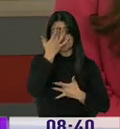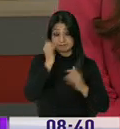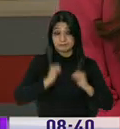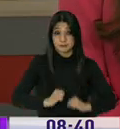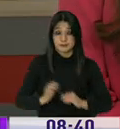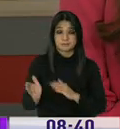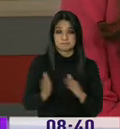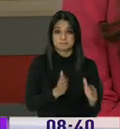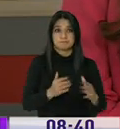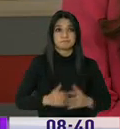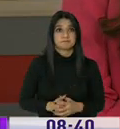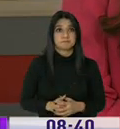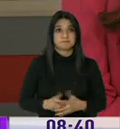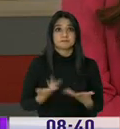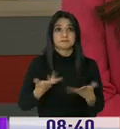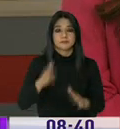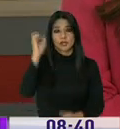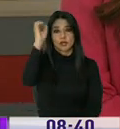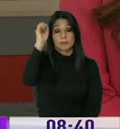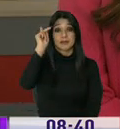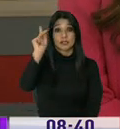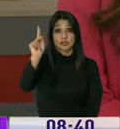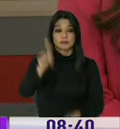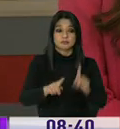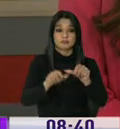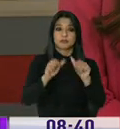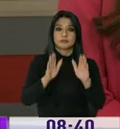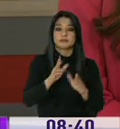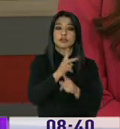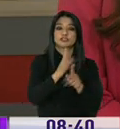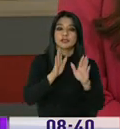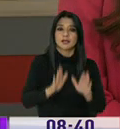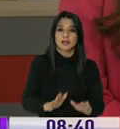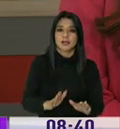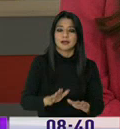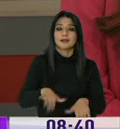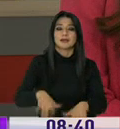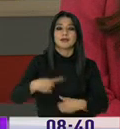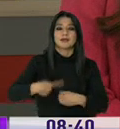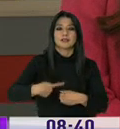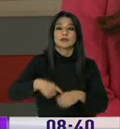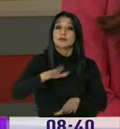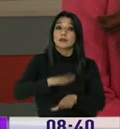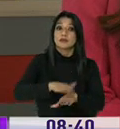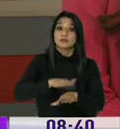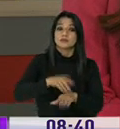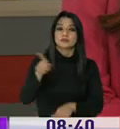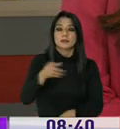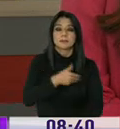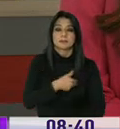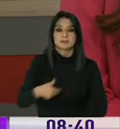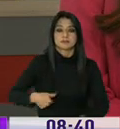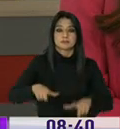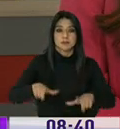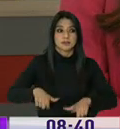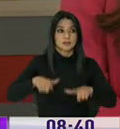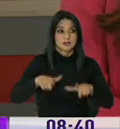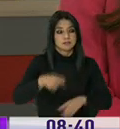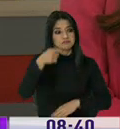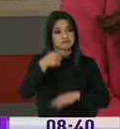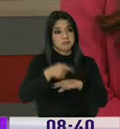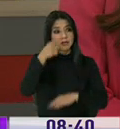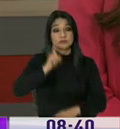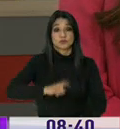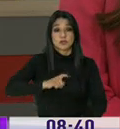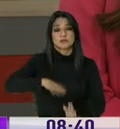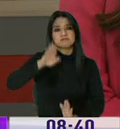Les contamos que se generan las primeras reacciones de varios ediles del Consejo Metropolitano de Quito tras el anuncio del primer mandatario sobre la reducción de los